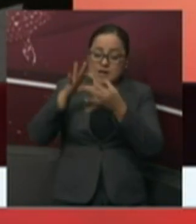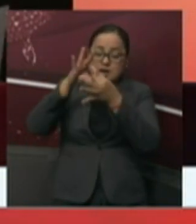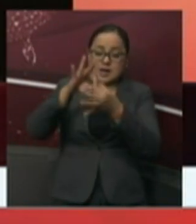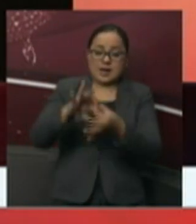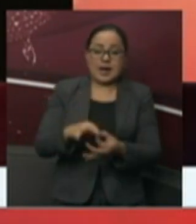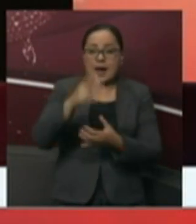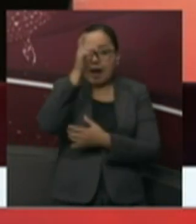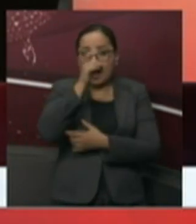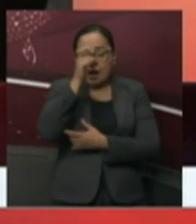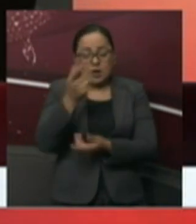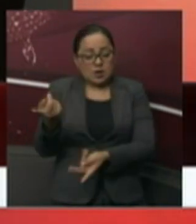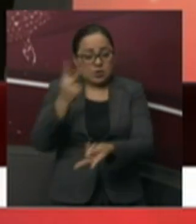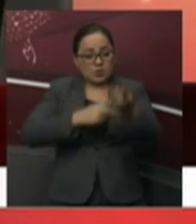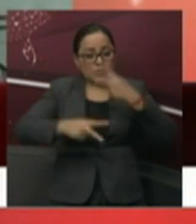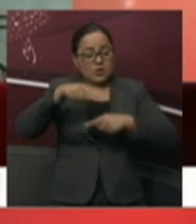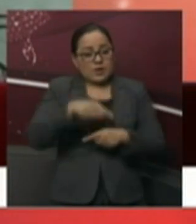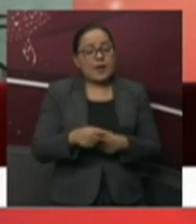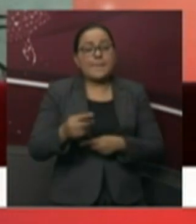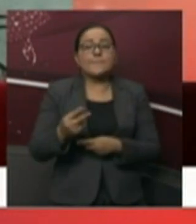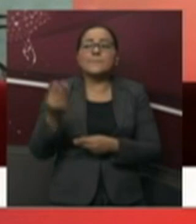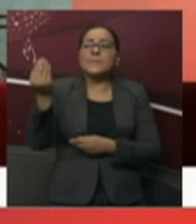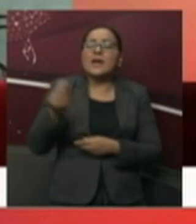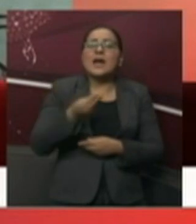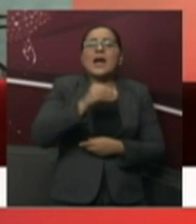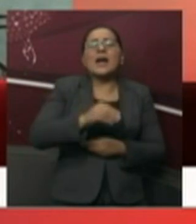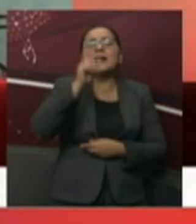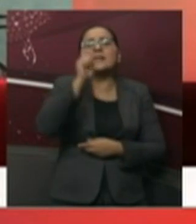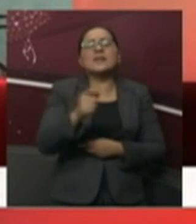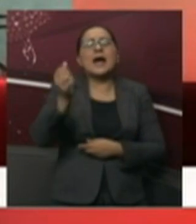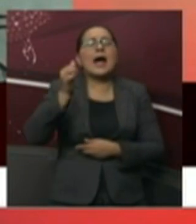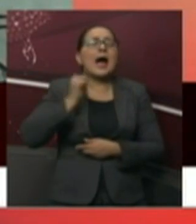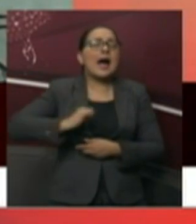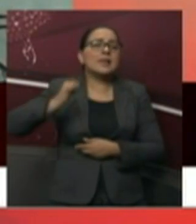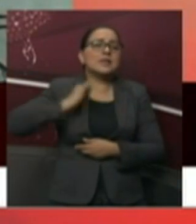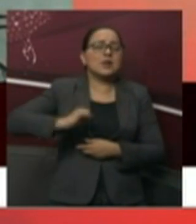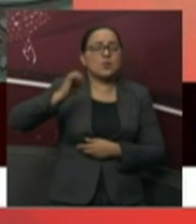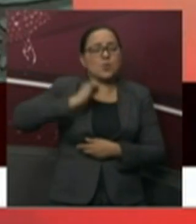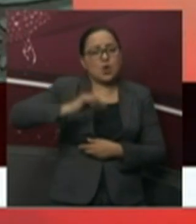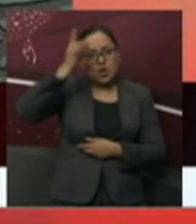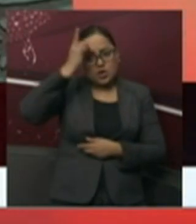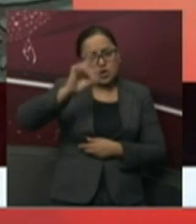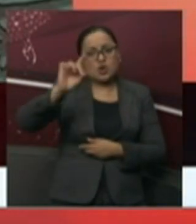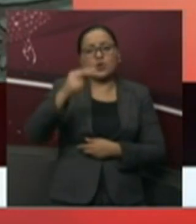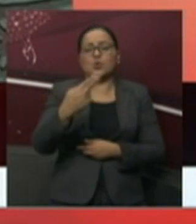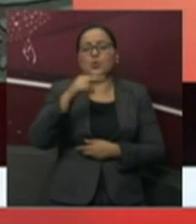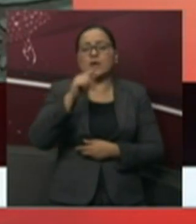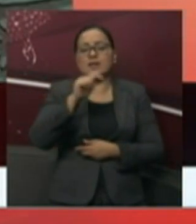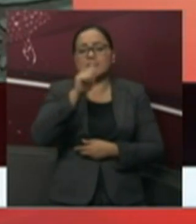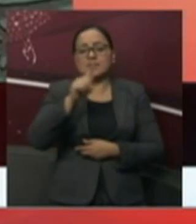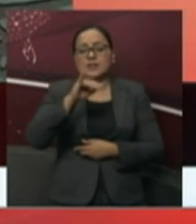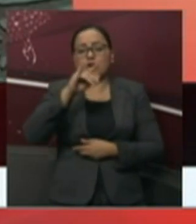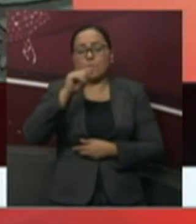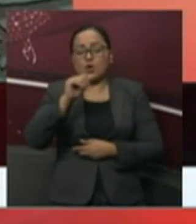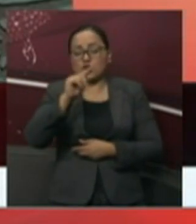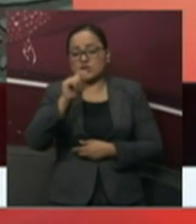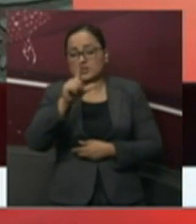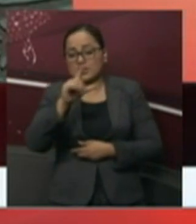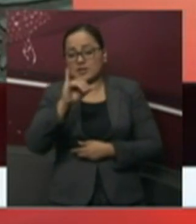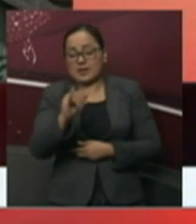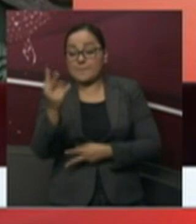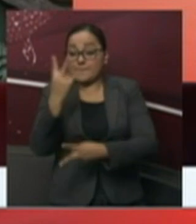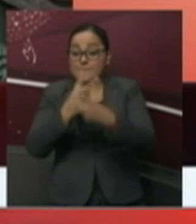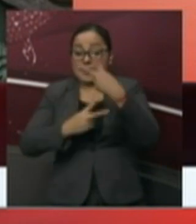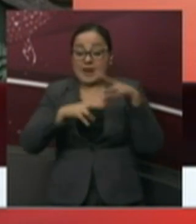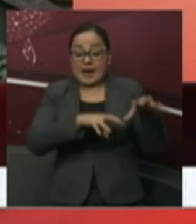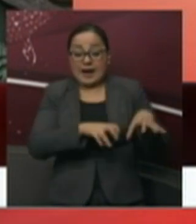nahual en la tierra de Huitzilopochtli. De modo que descienda Huitzilopochtli a cazar a una